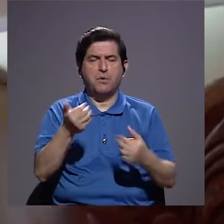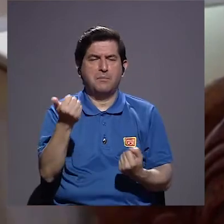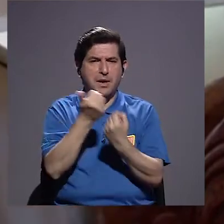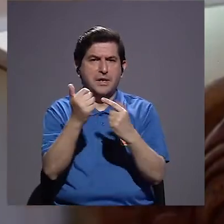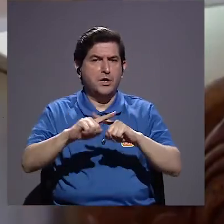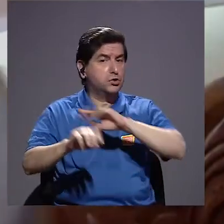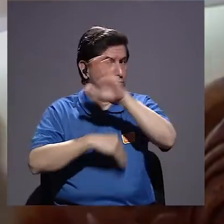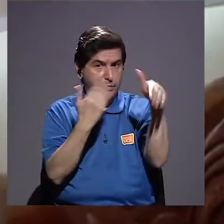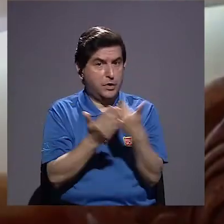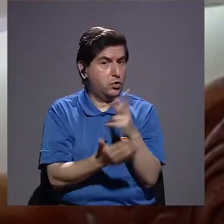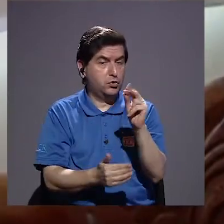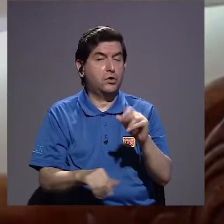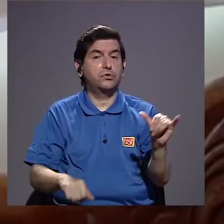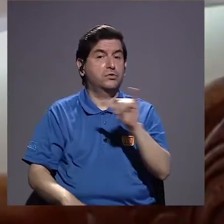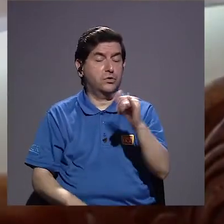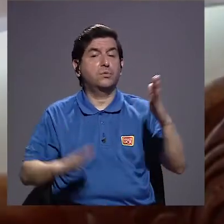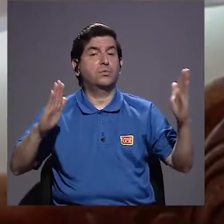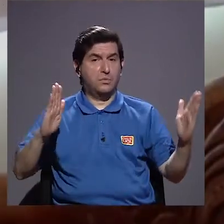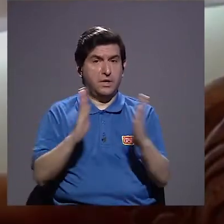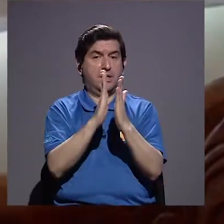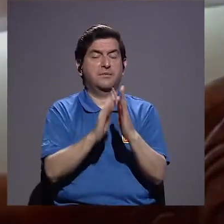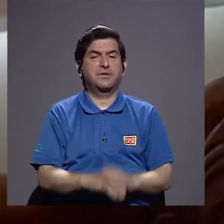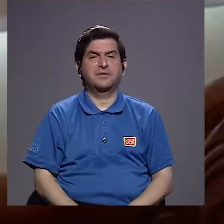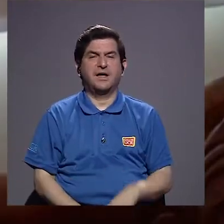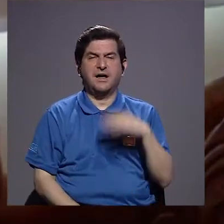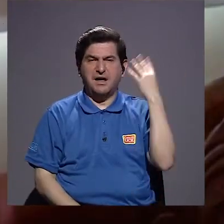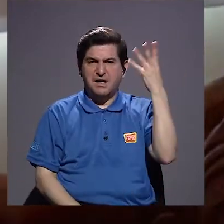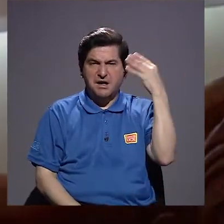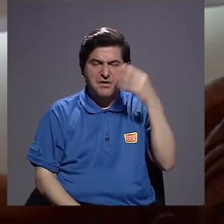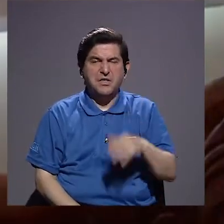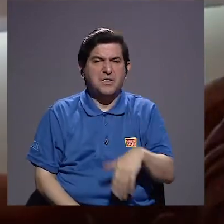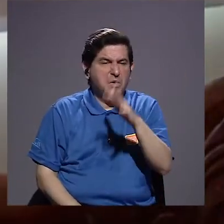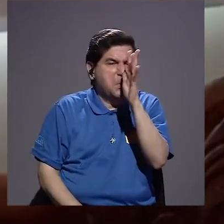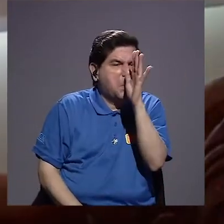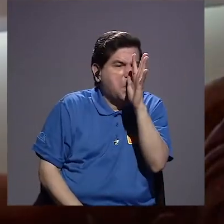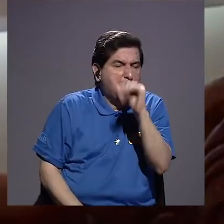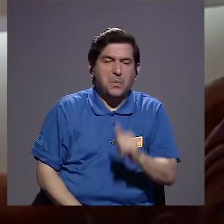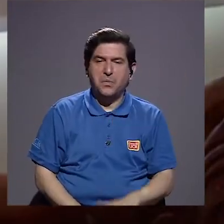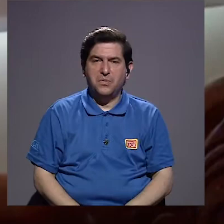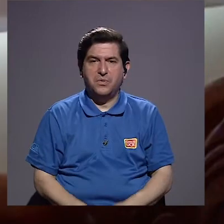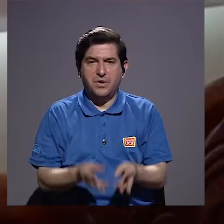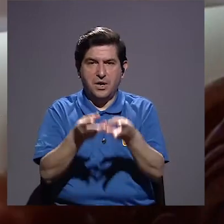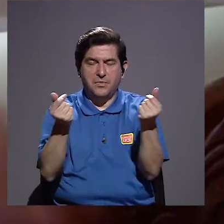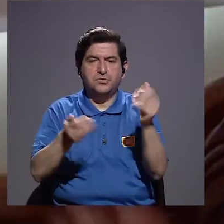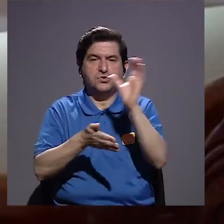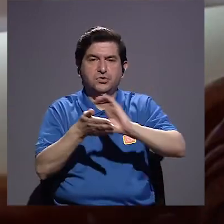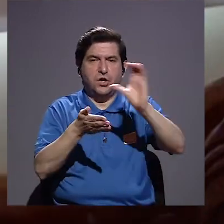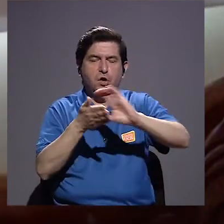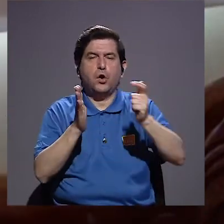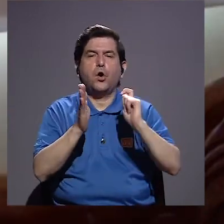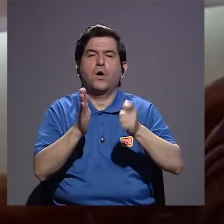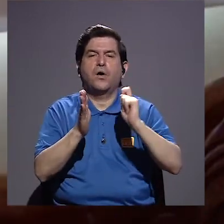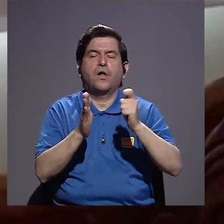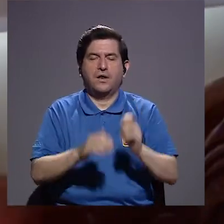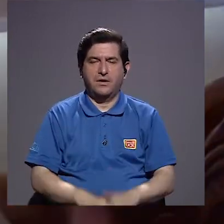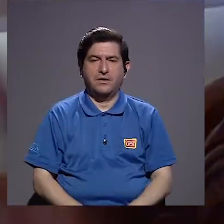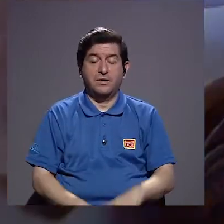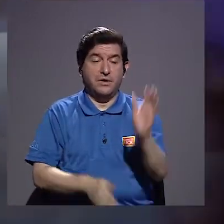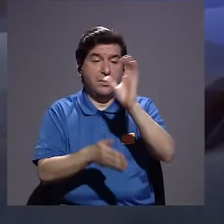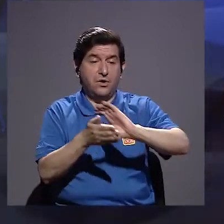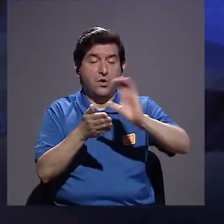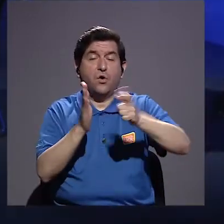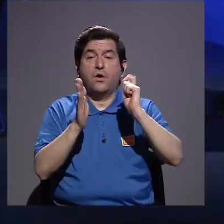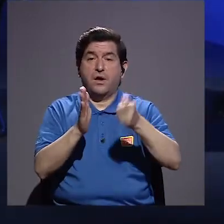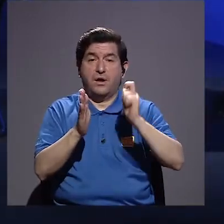¿ah? Teníamos también que enfrentar el ridículo y la burla que venían del Colegio de Abogados. En el